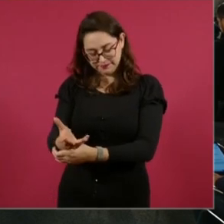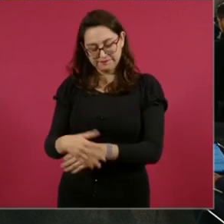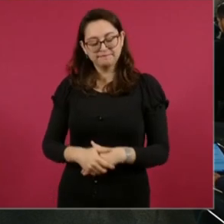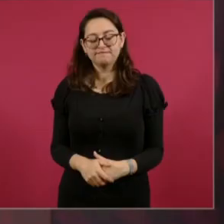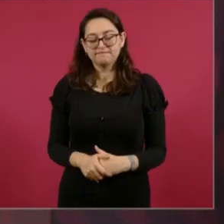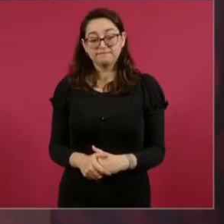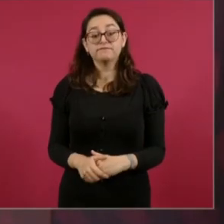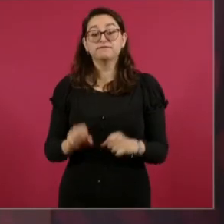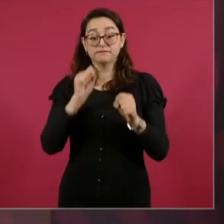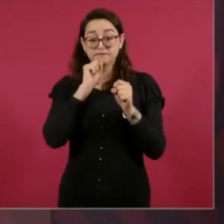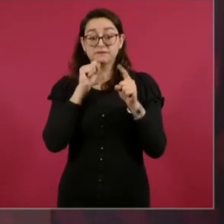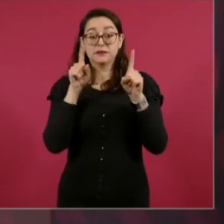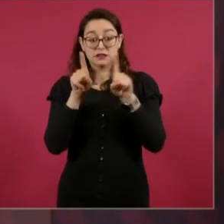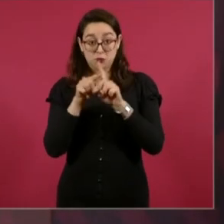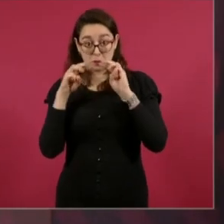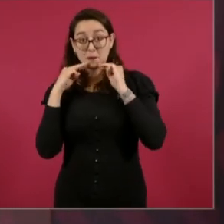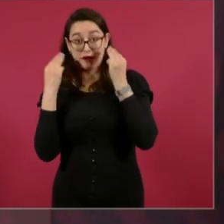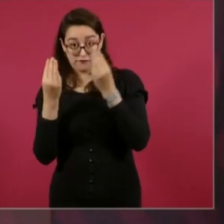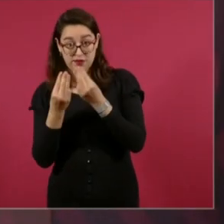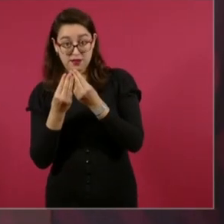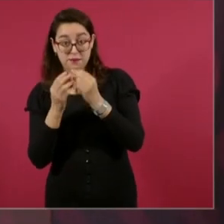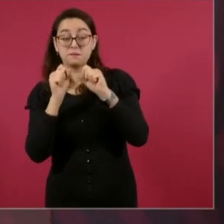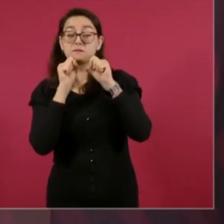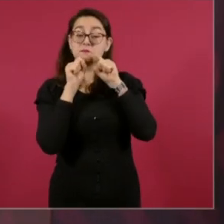también a la delincuencia de cuello blanco.